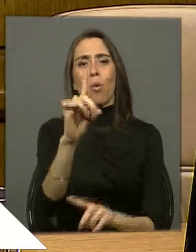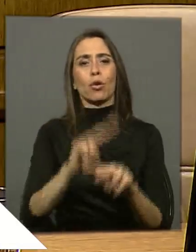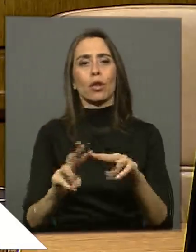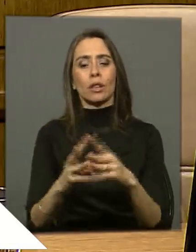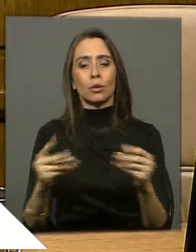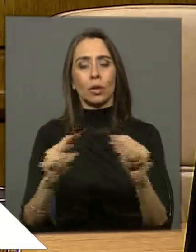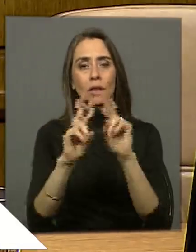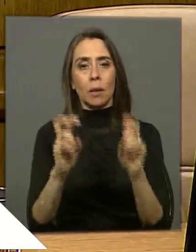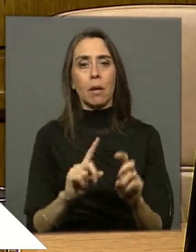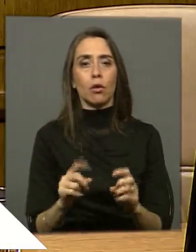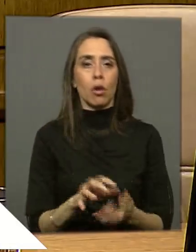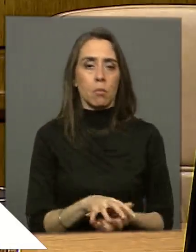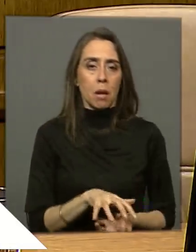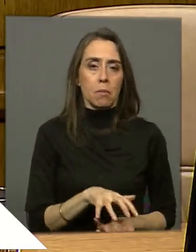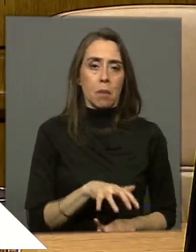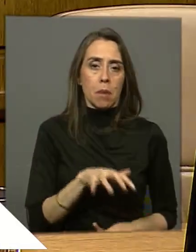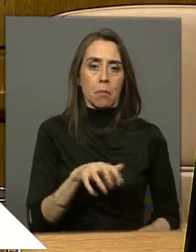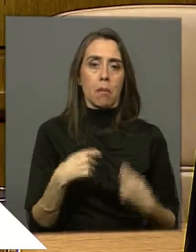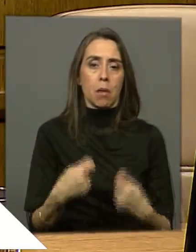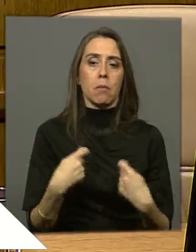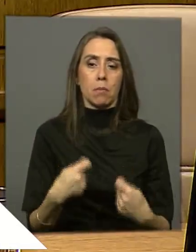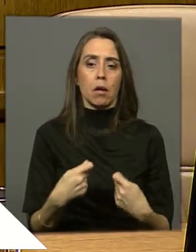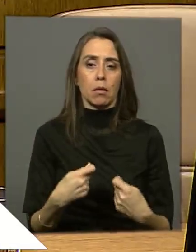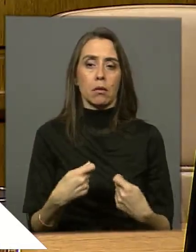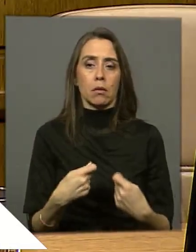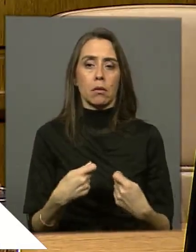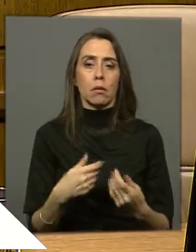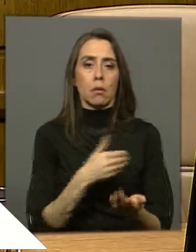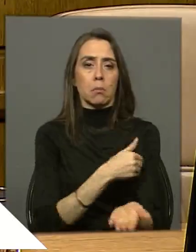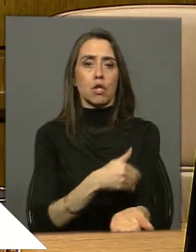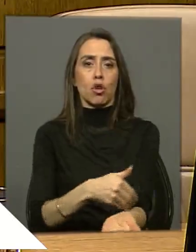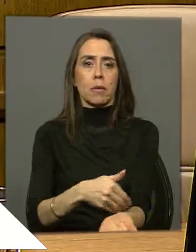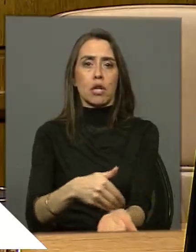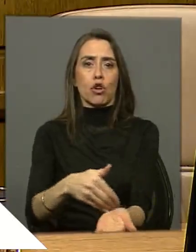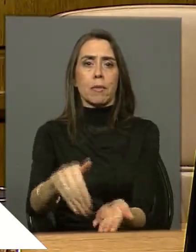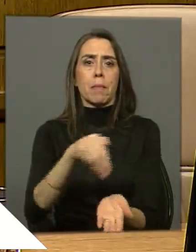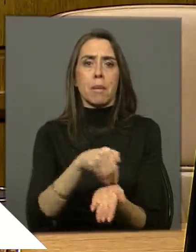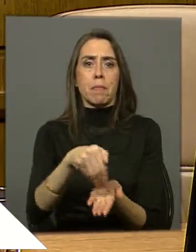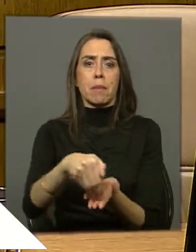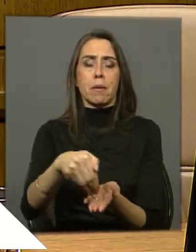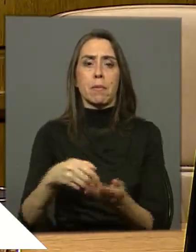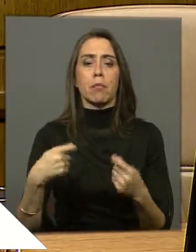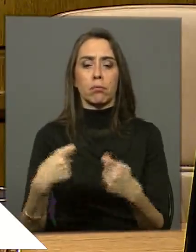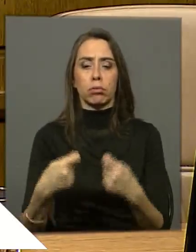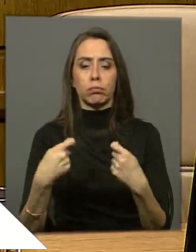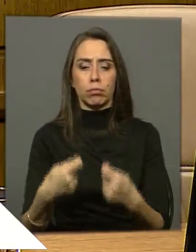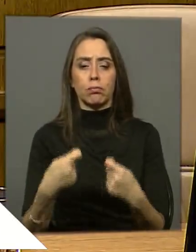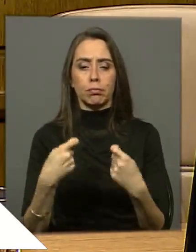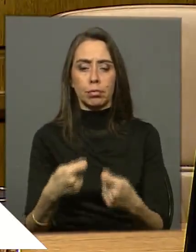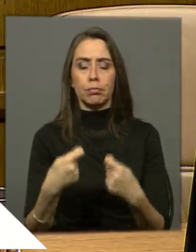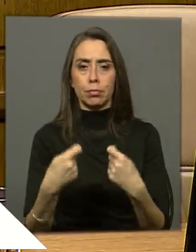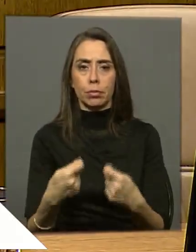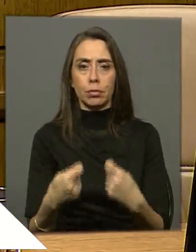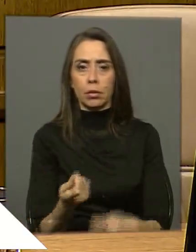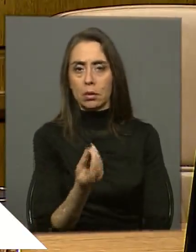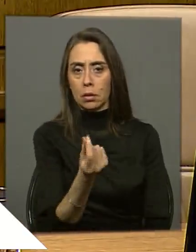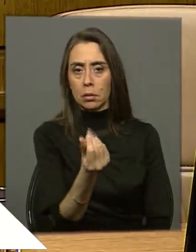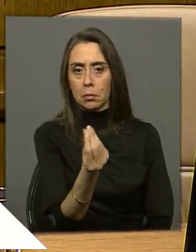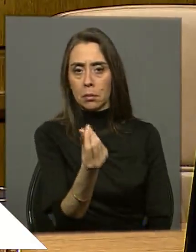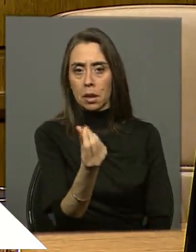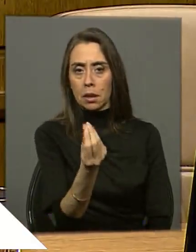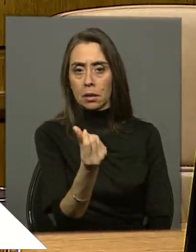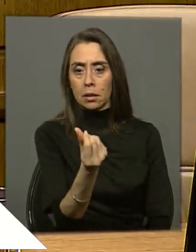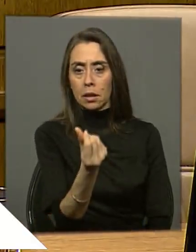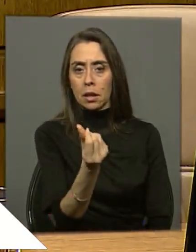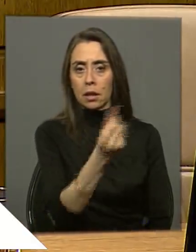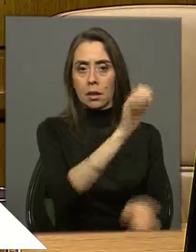ingente cantidad de recursos, cientos de millones, de miles de pesos se